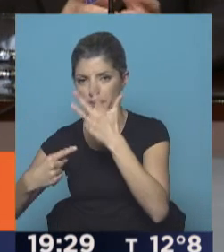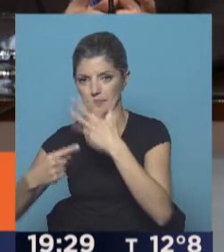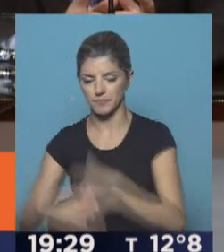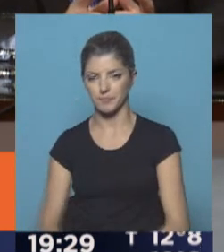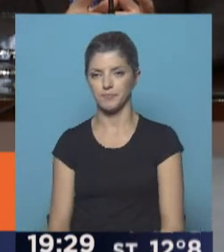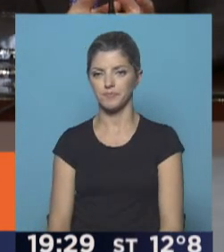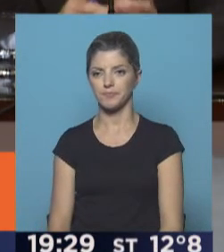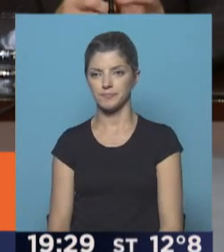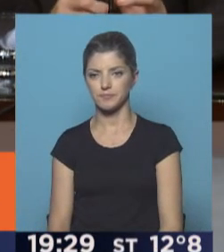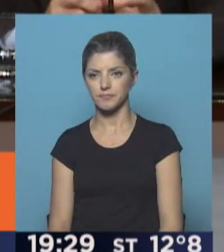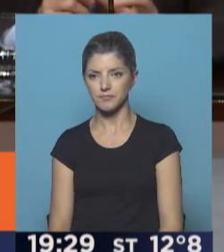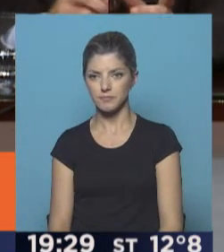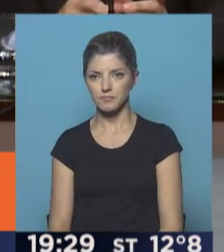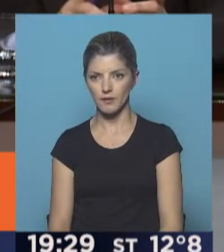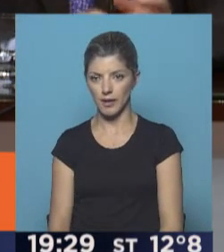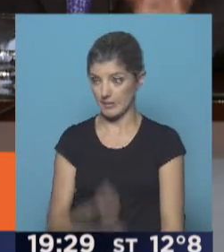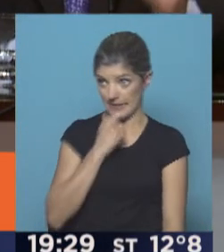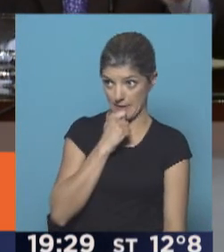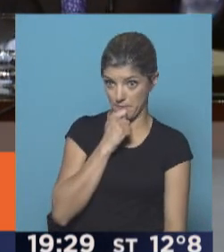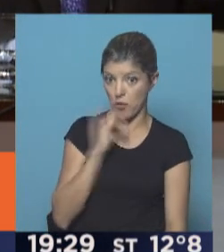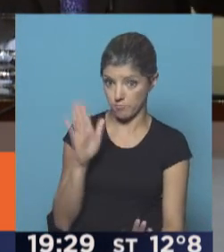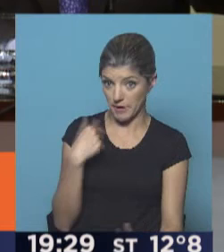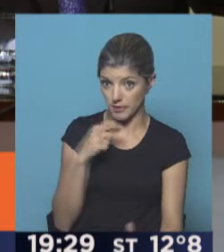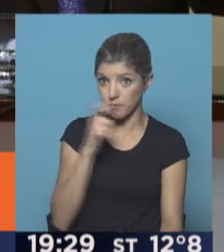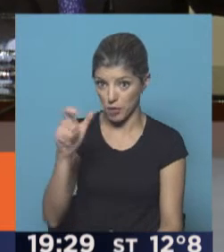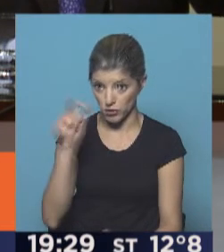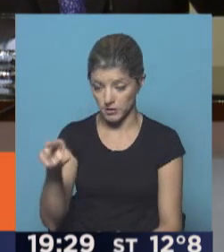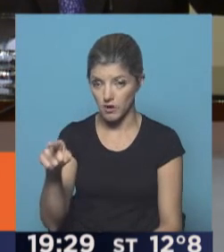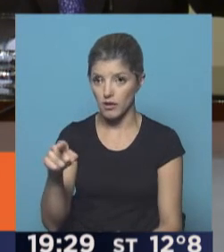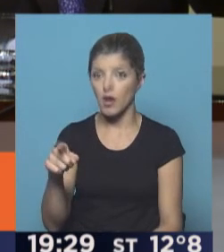Ministro. Ahora, al ejemplo así de la colega que el año